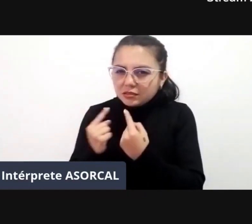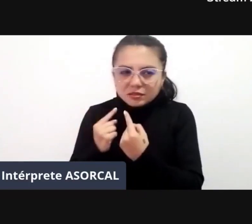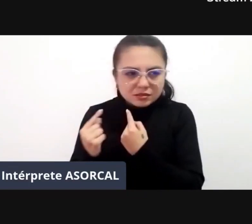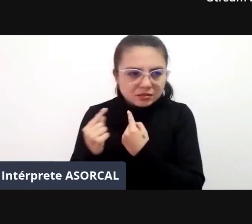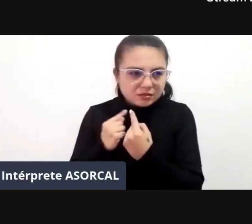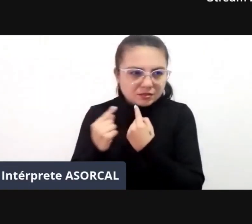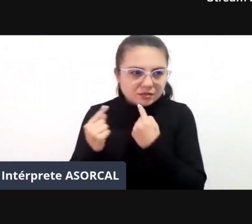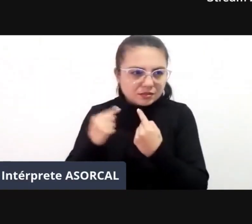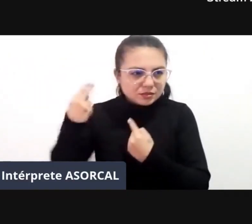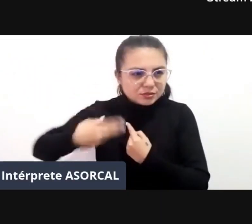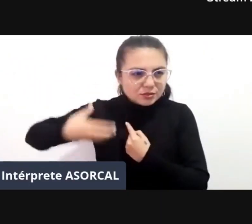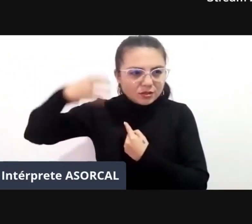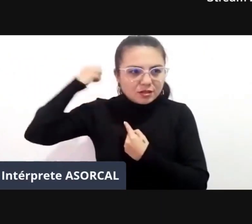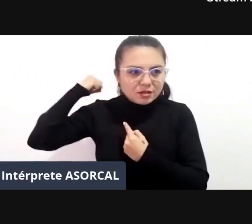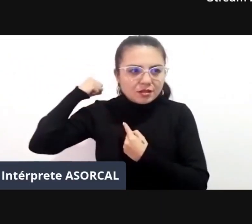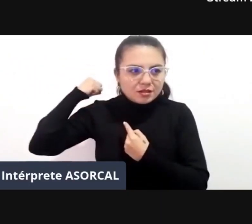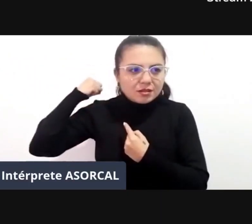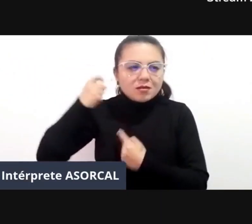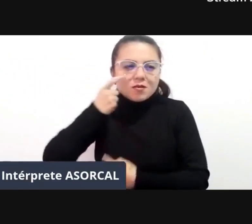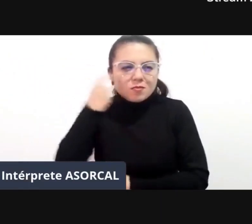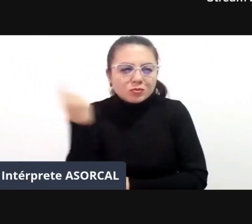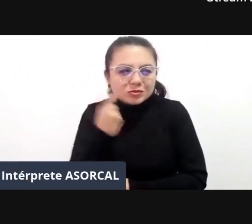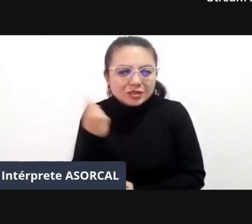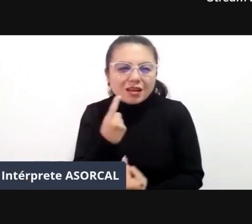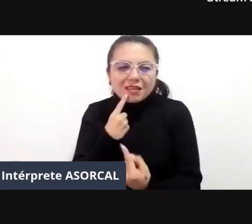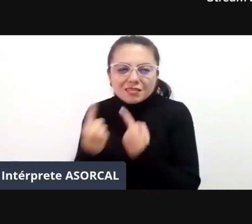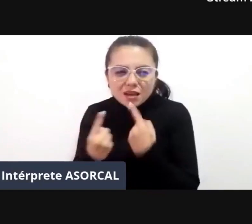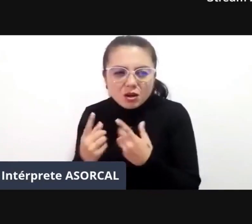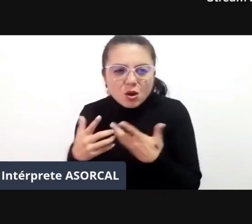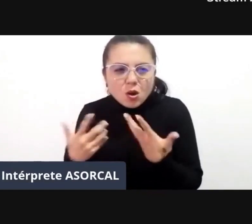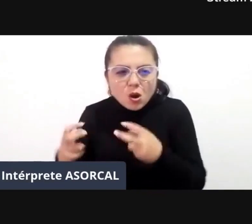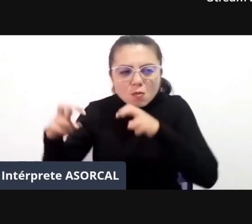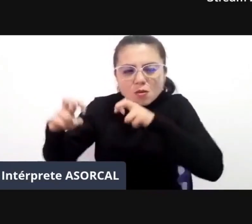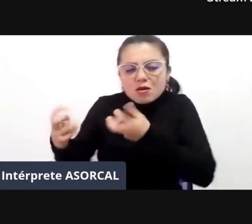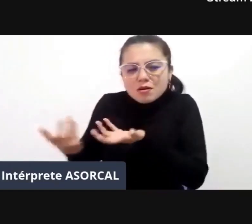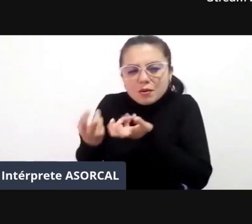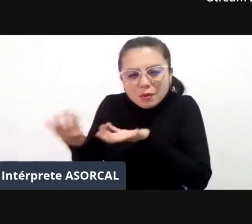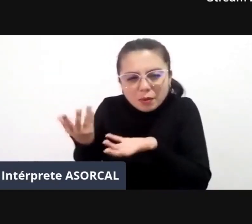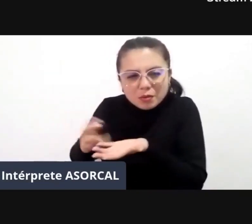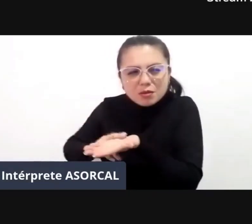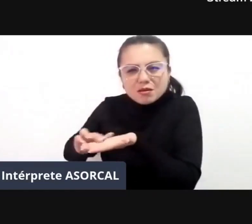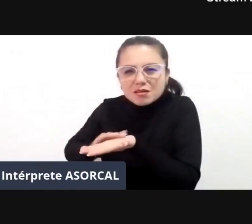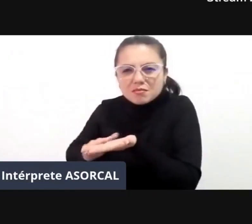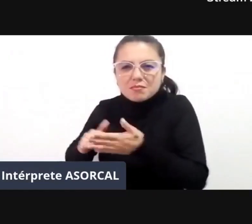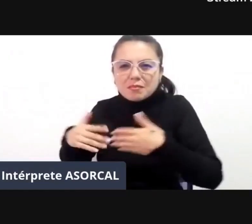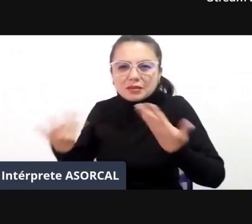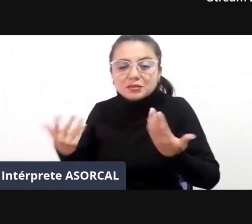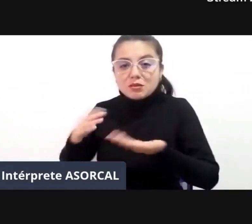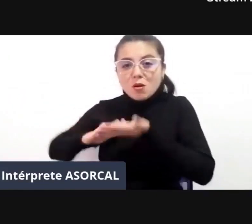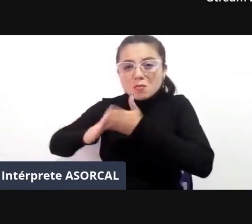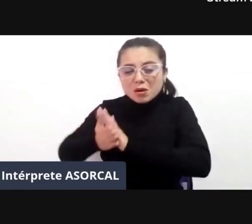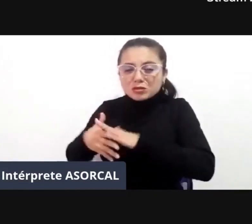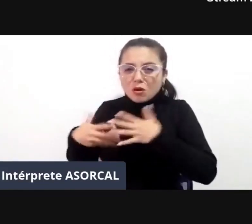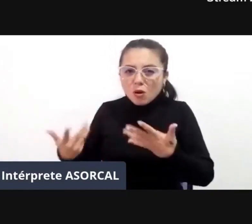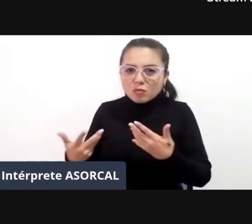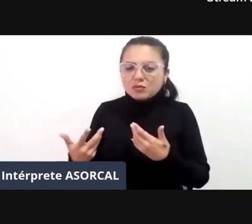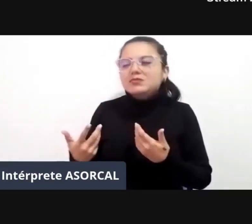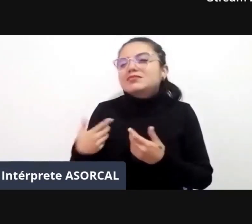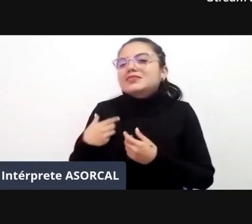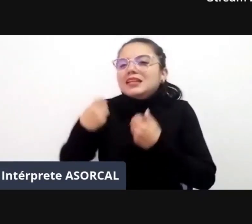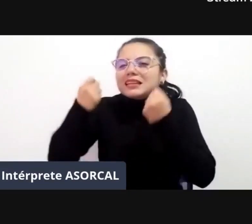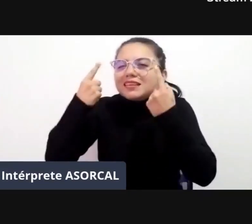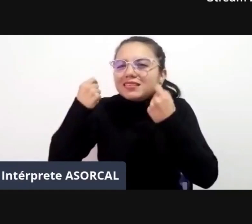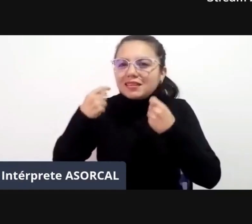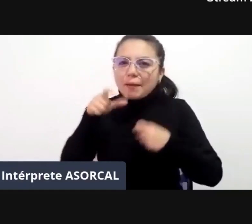este diálogo son la vida, la violencia y con ello la paz, la adhesión a las ideologías y la aceptación de las personas como sujetos de